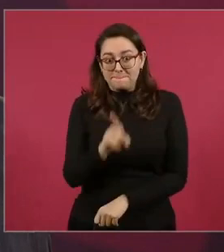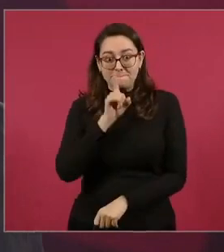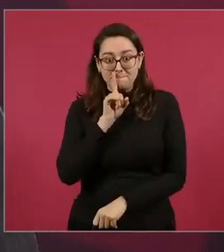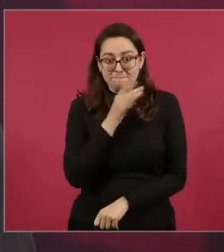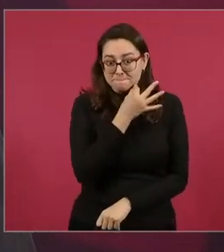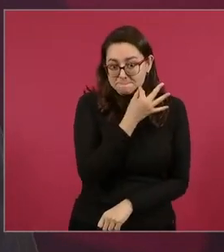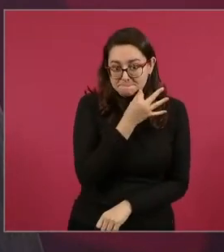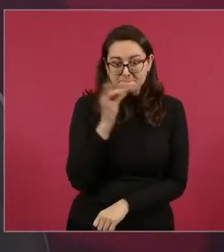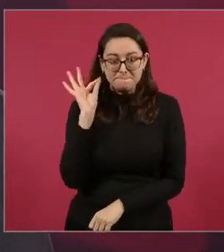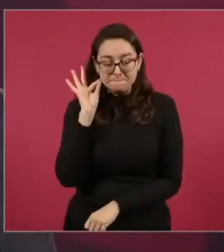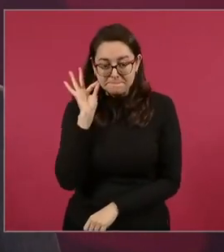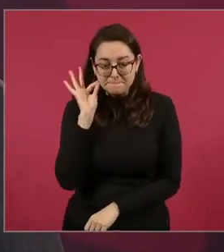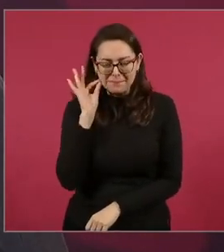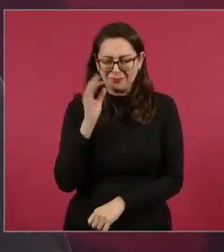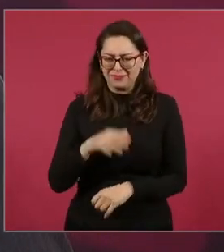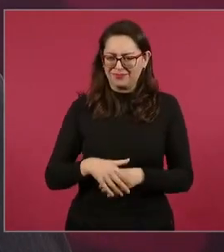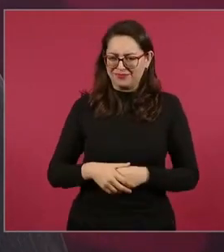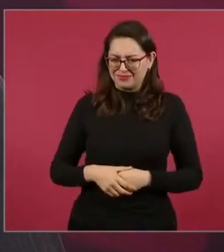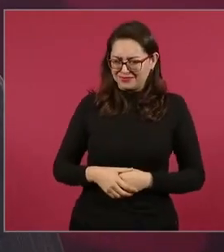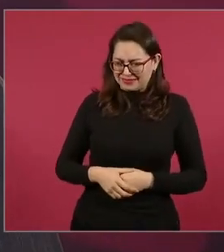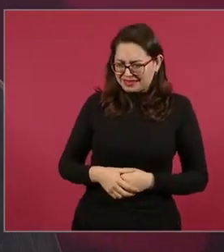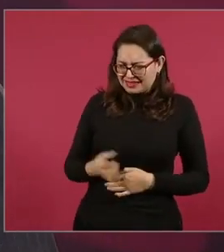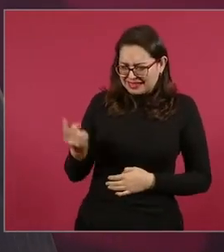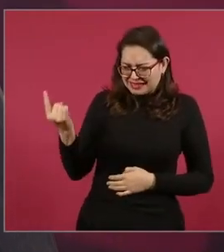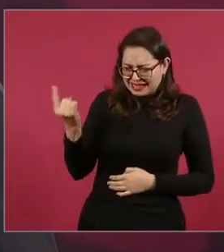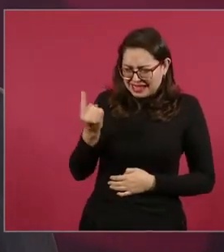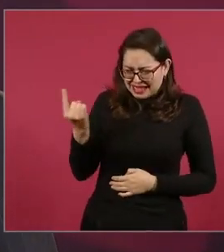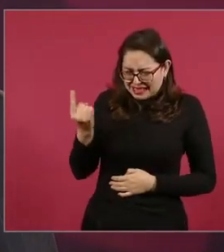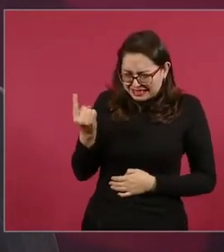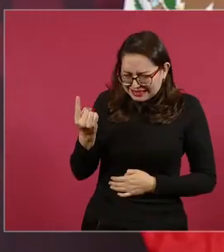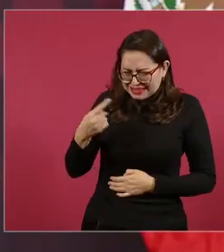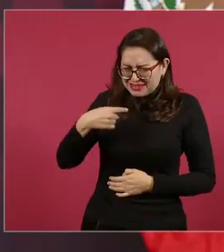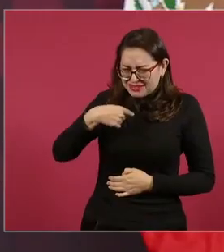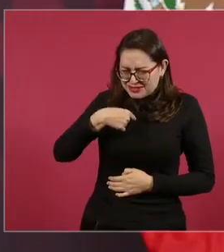Entonces, es como si yo participara en el pacto de silencio.